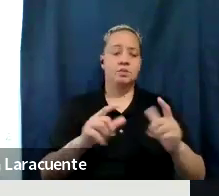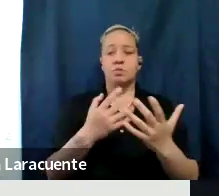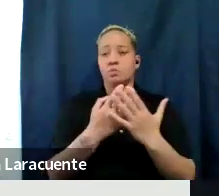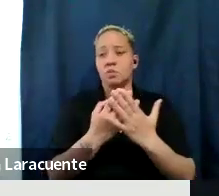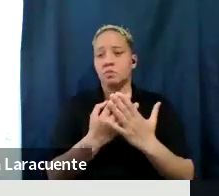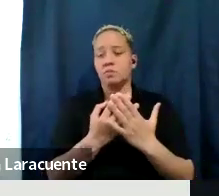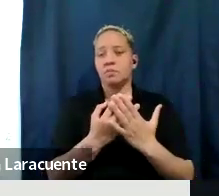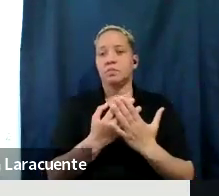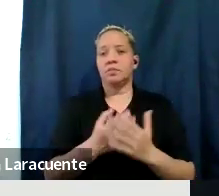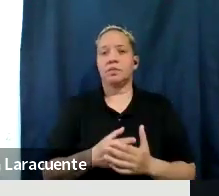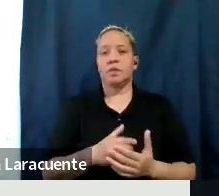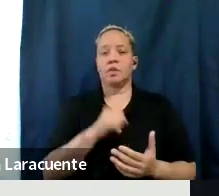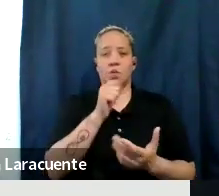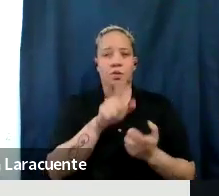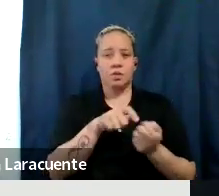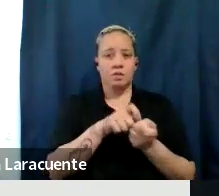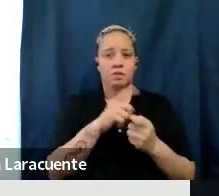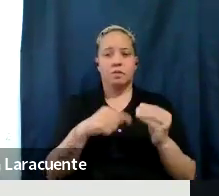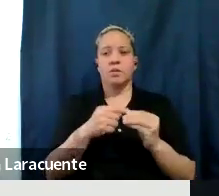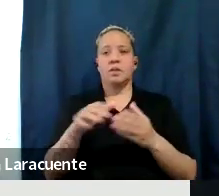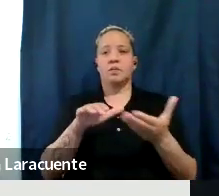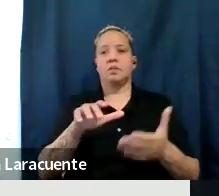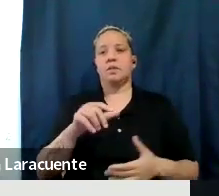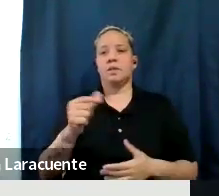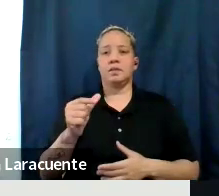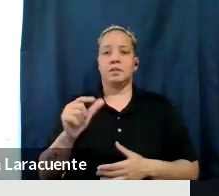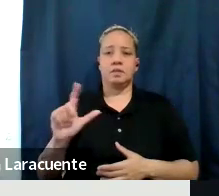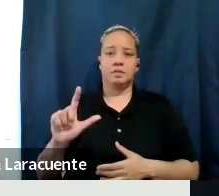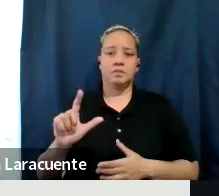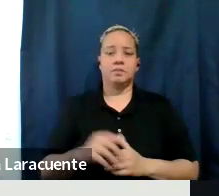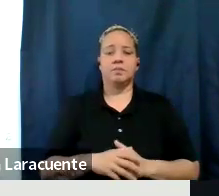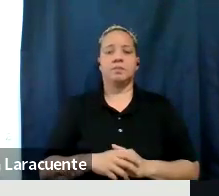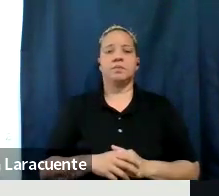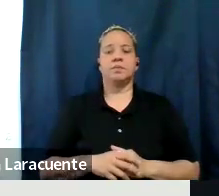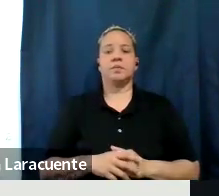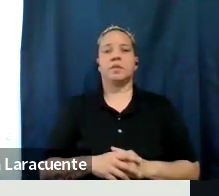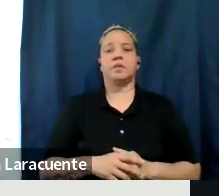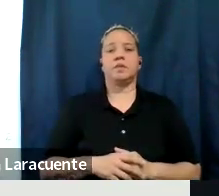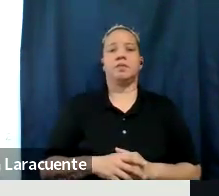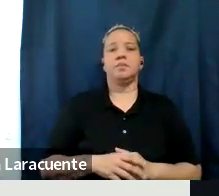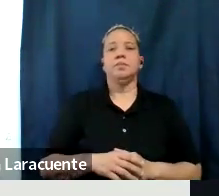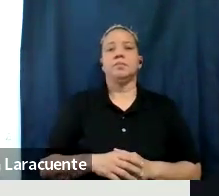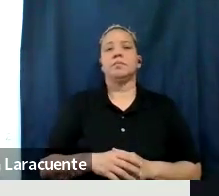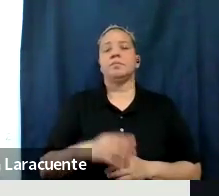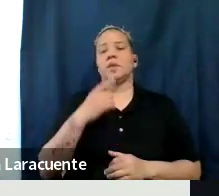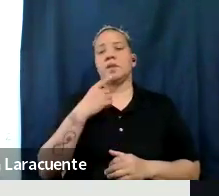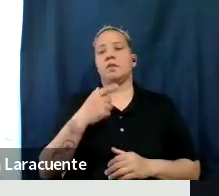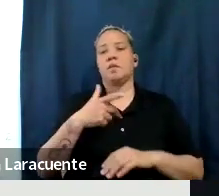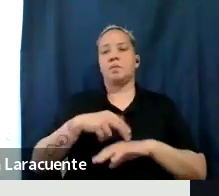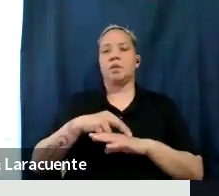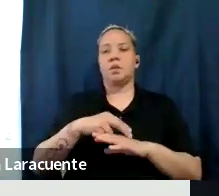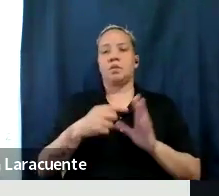inexacta, sobre la muerte de García Lorca. Dice García Lorca, dice Puerto Rico Ilustrado, García Lorca